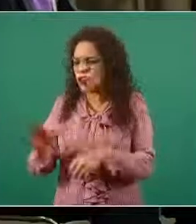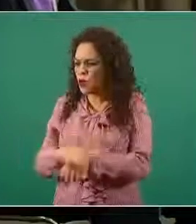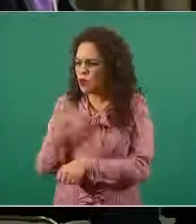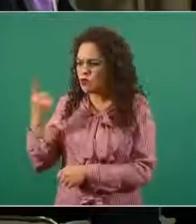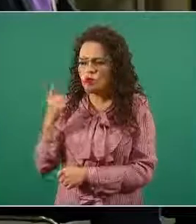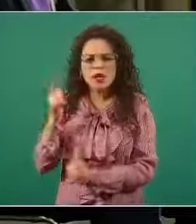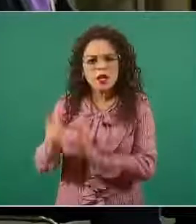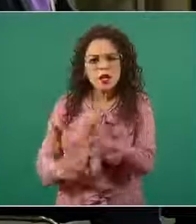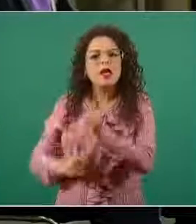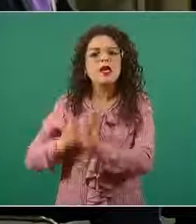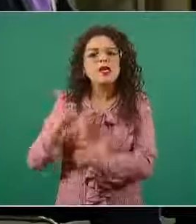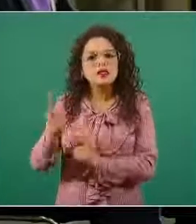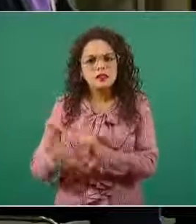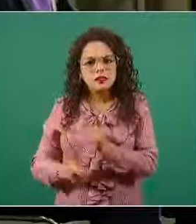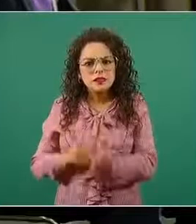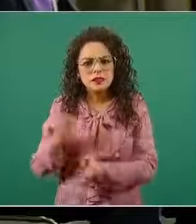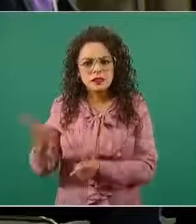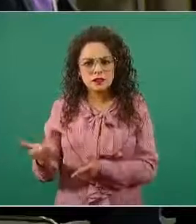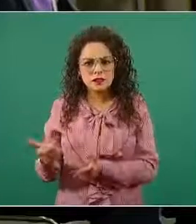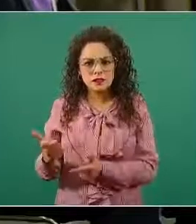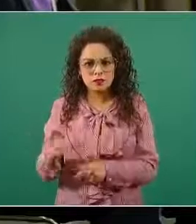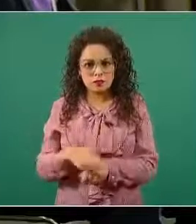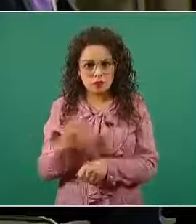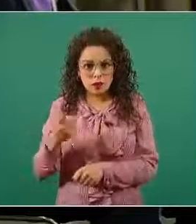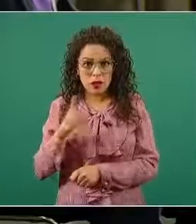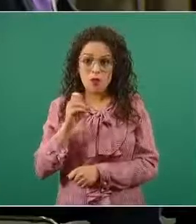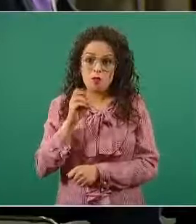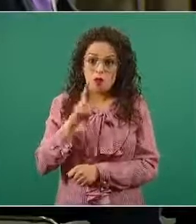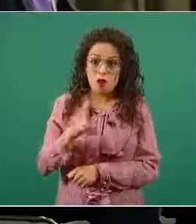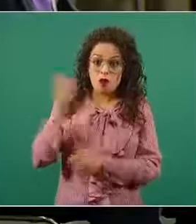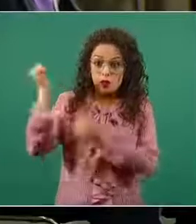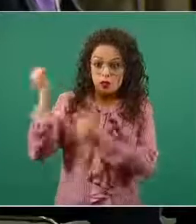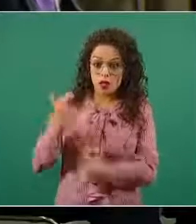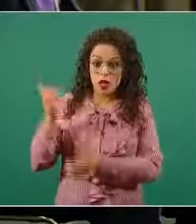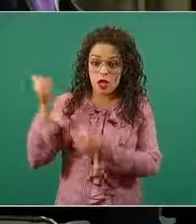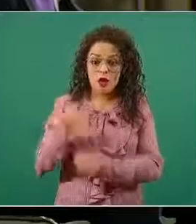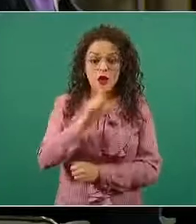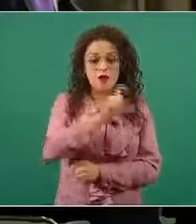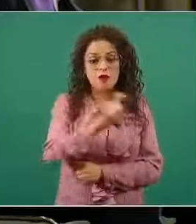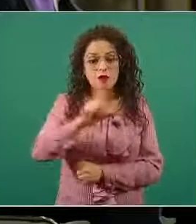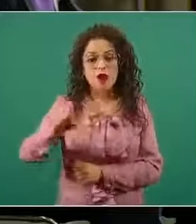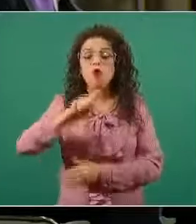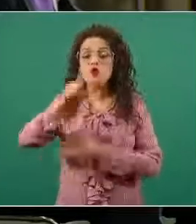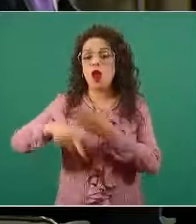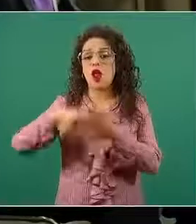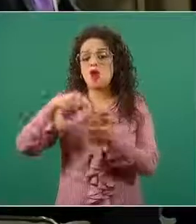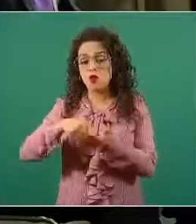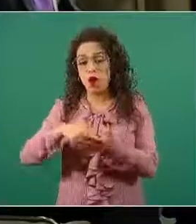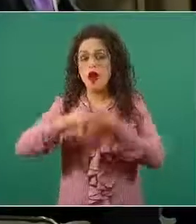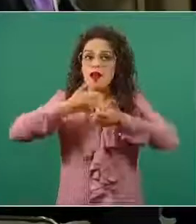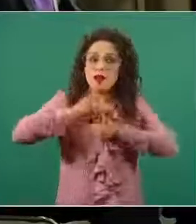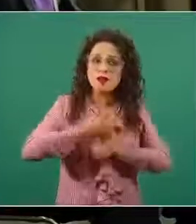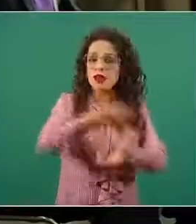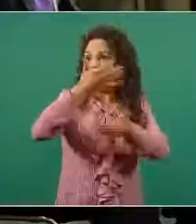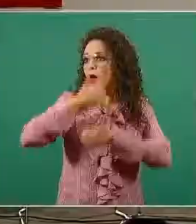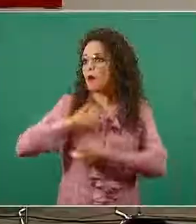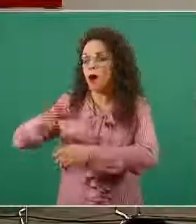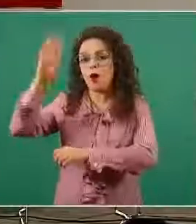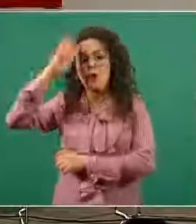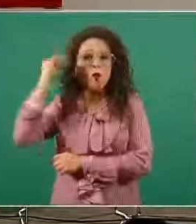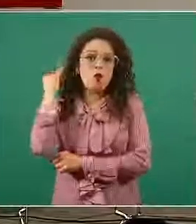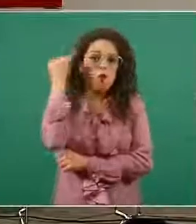frenando la velocidad de transmisión? Si es porque están haciendo llegar las vacunas a entidades muy lejanas o por qué,